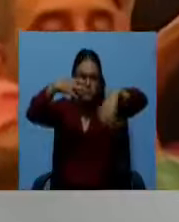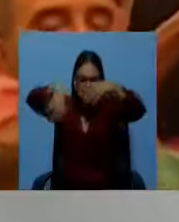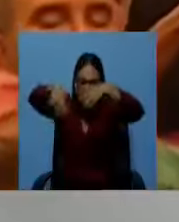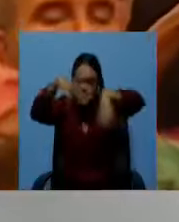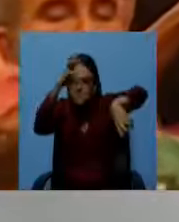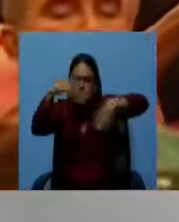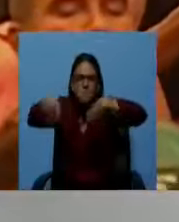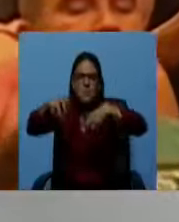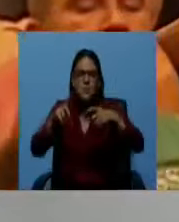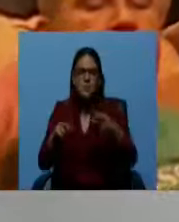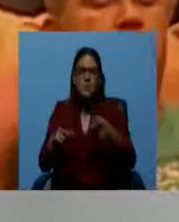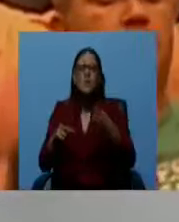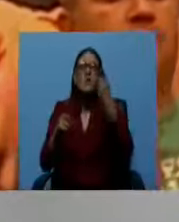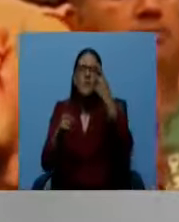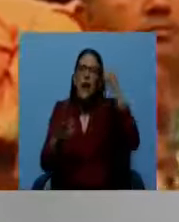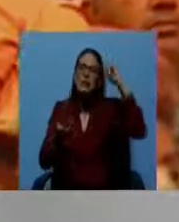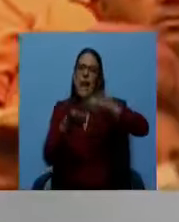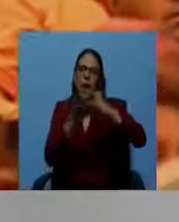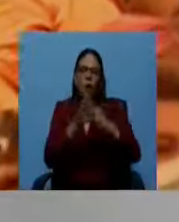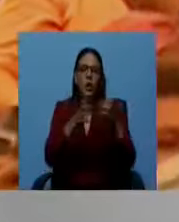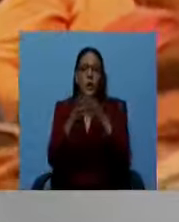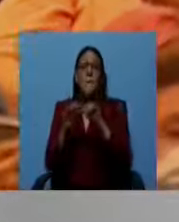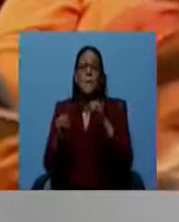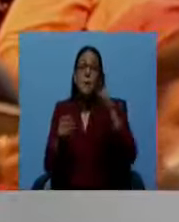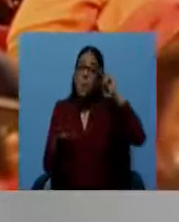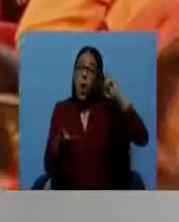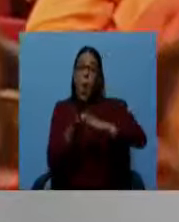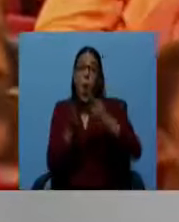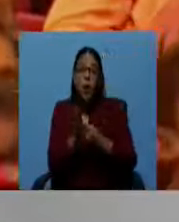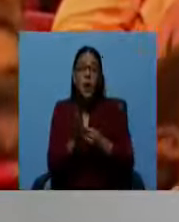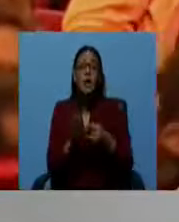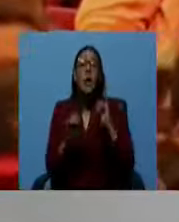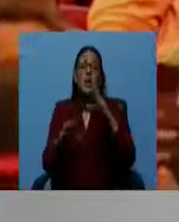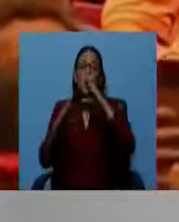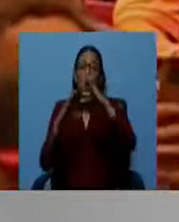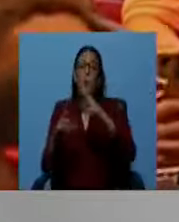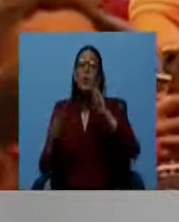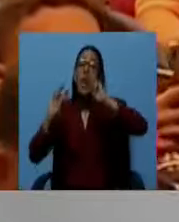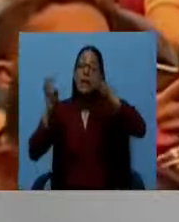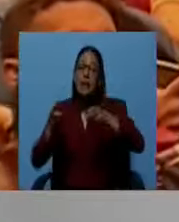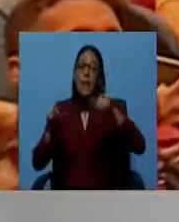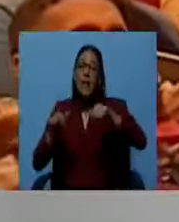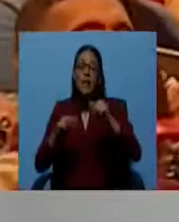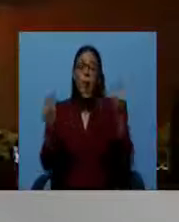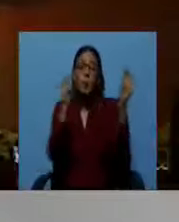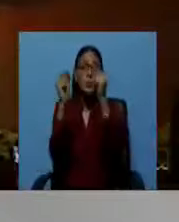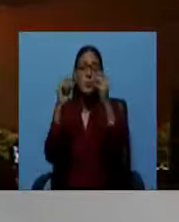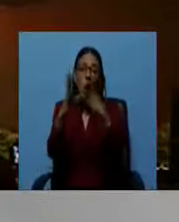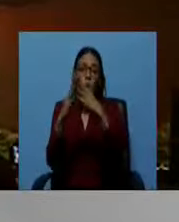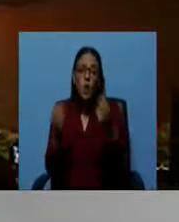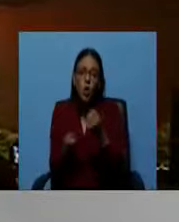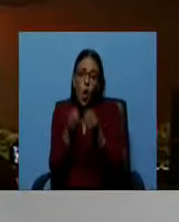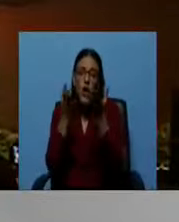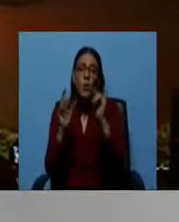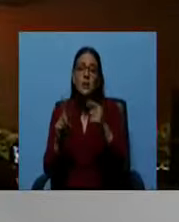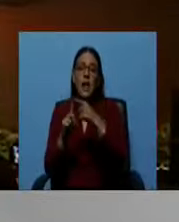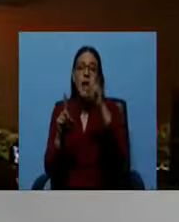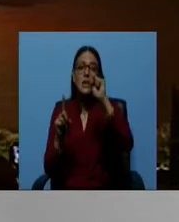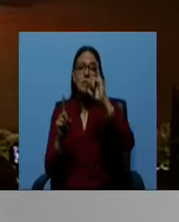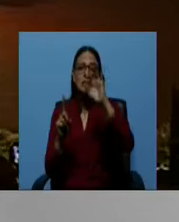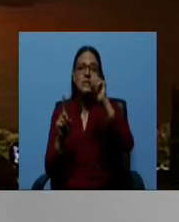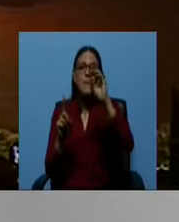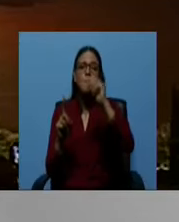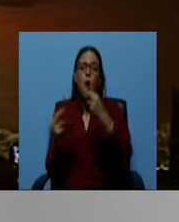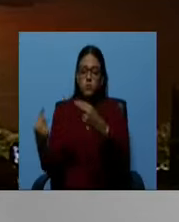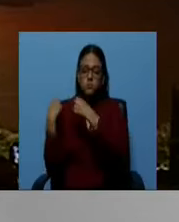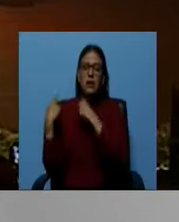del otro lado y las otras de otro organización lado. Sectorial y comunicacional es el tema que está abordando en este momento Simón